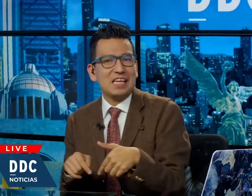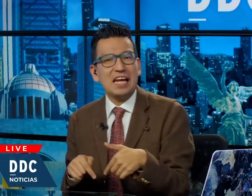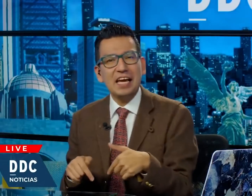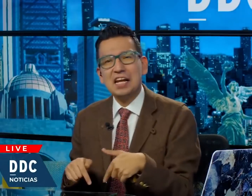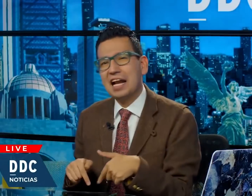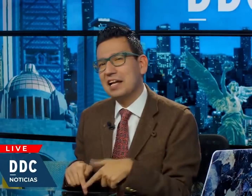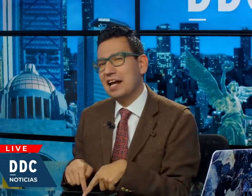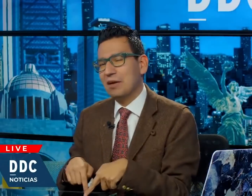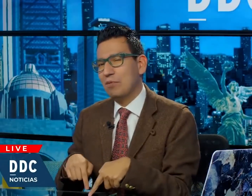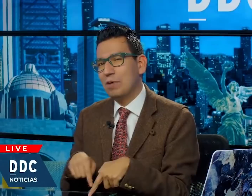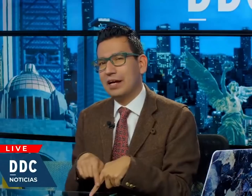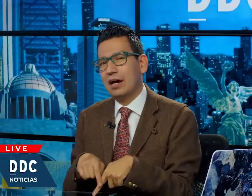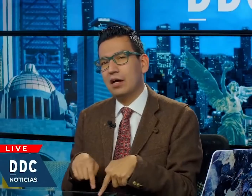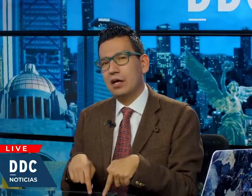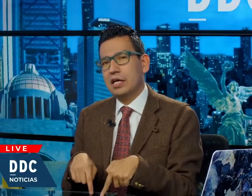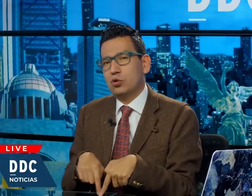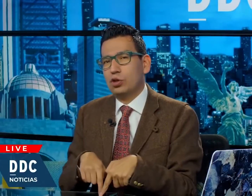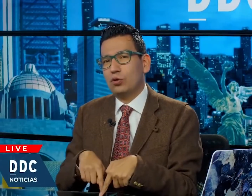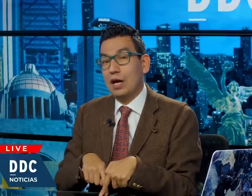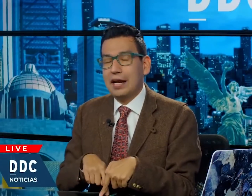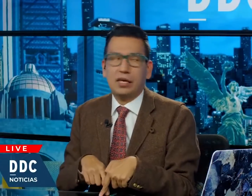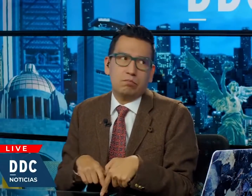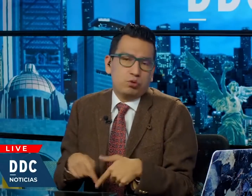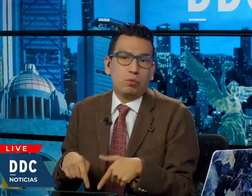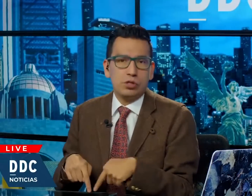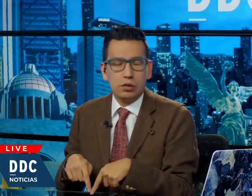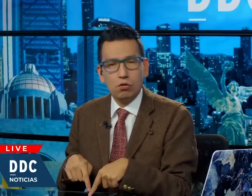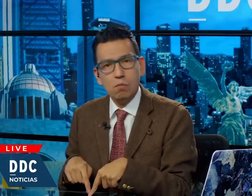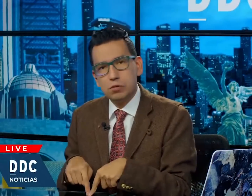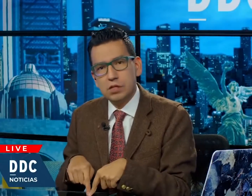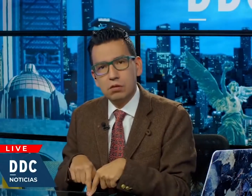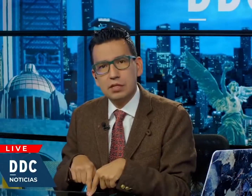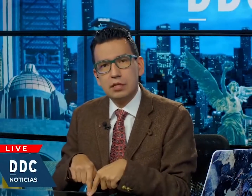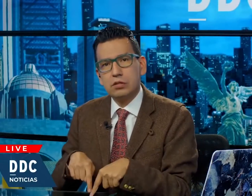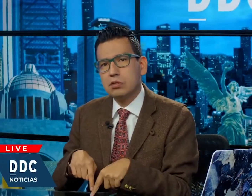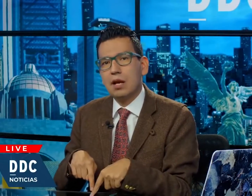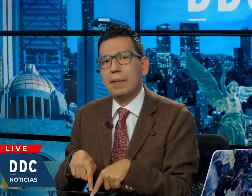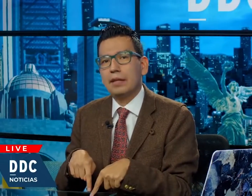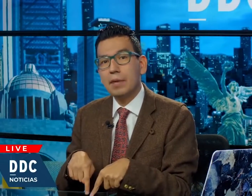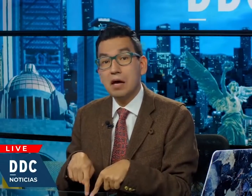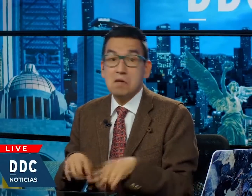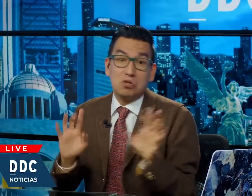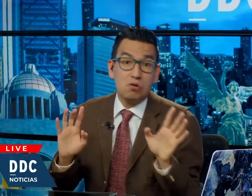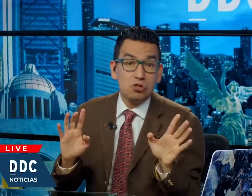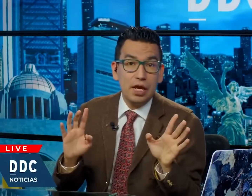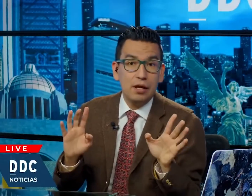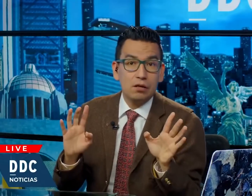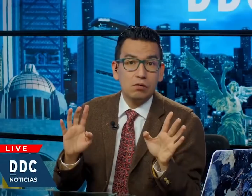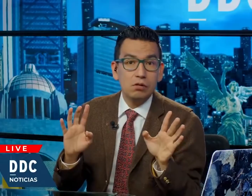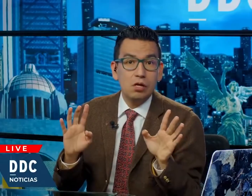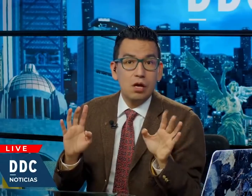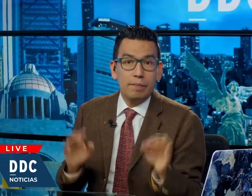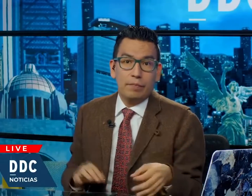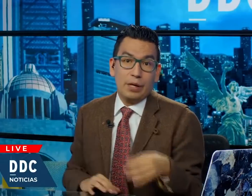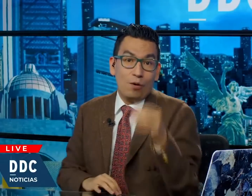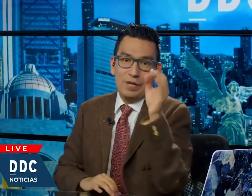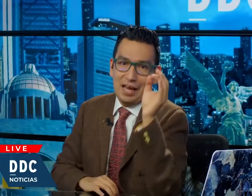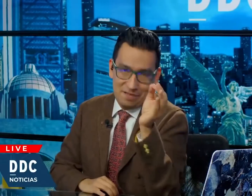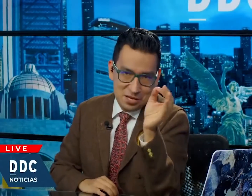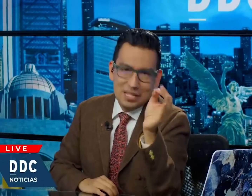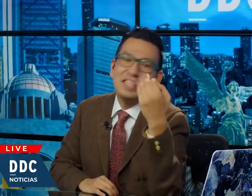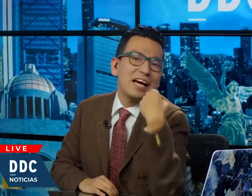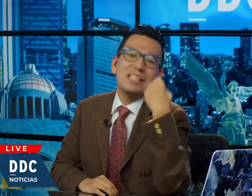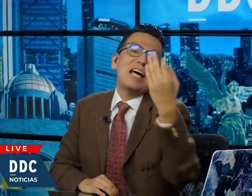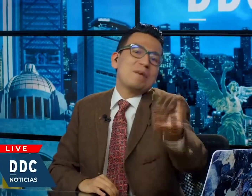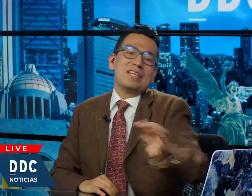autónoma Fiscalía General de la República y en su titular, a quien, pues por cierto, no hemos visto desde inicios de la pandemia, pues no lo sé, ¿no? Pero